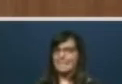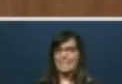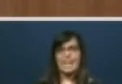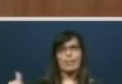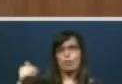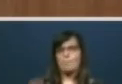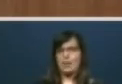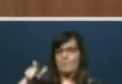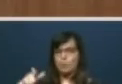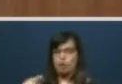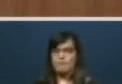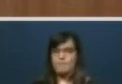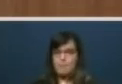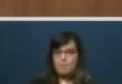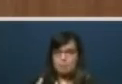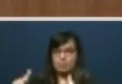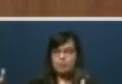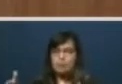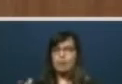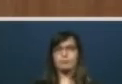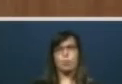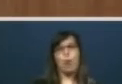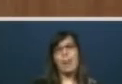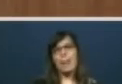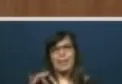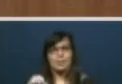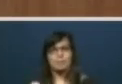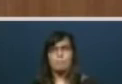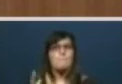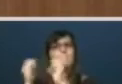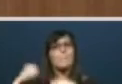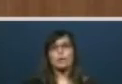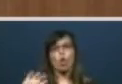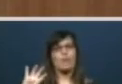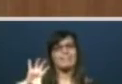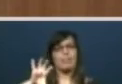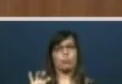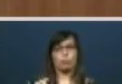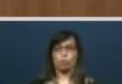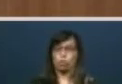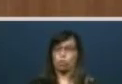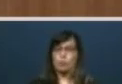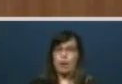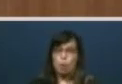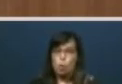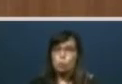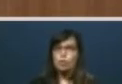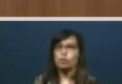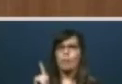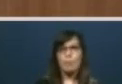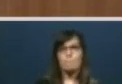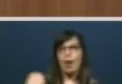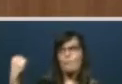y que lidera la constitución de un pacto de estado por la demografía y trabajamos unidos para recabar el apoyo de la unión europea